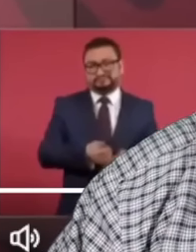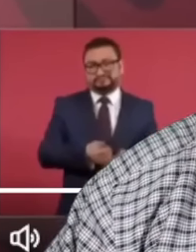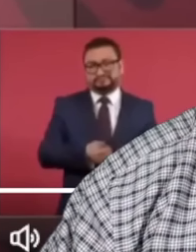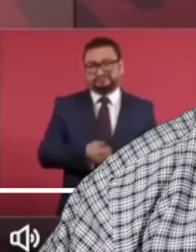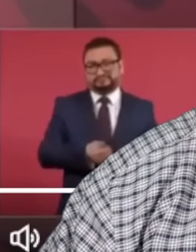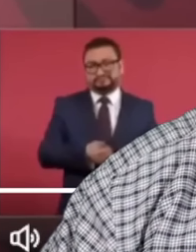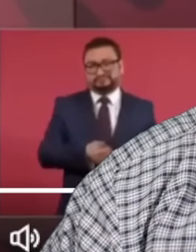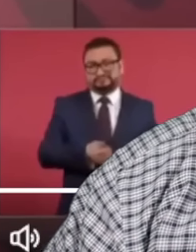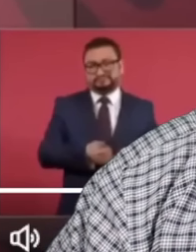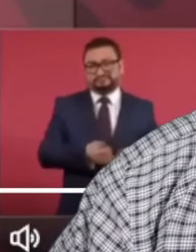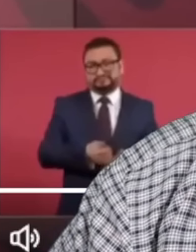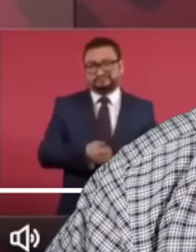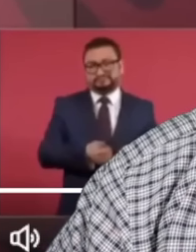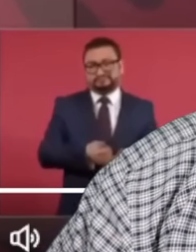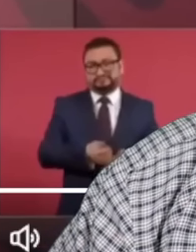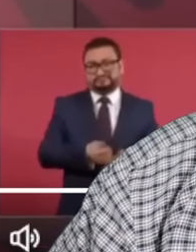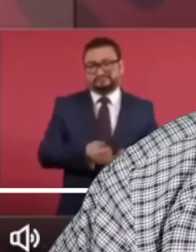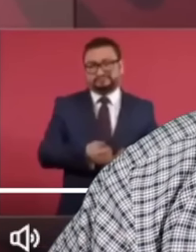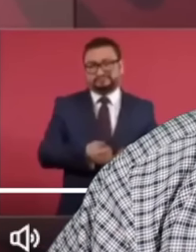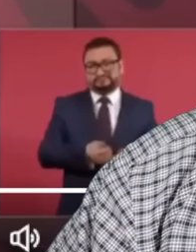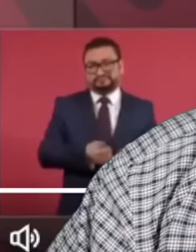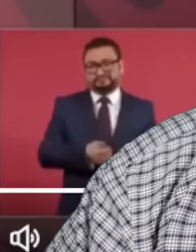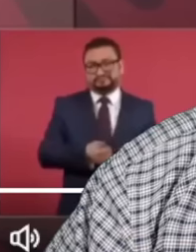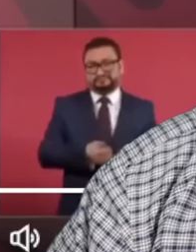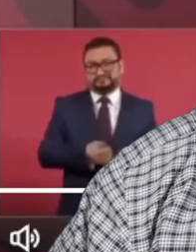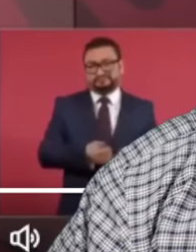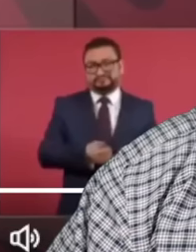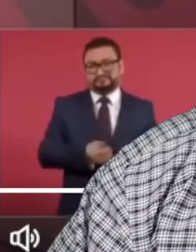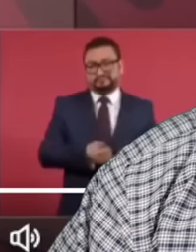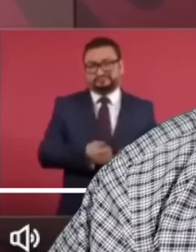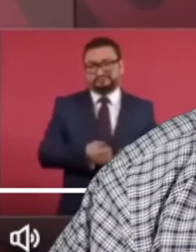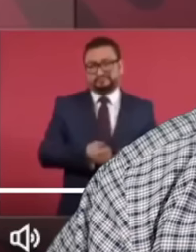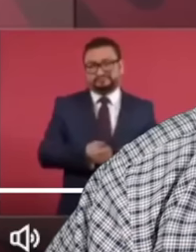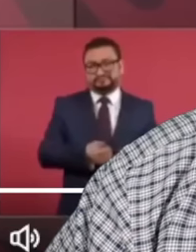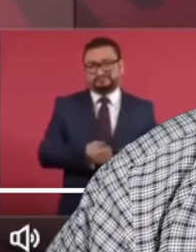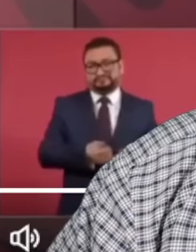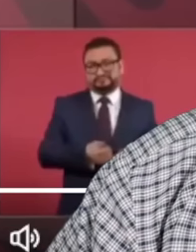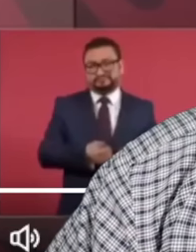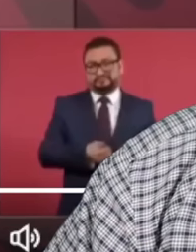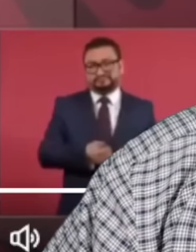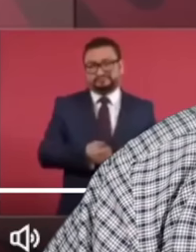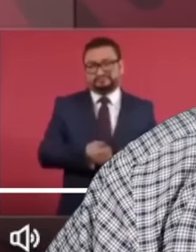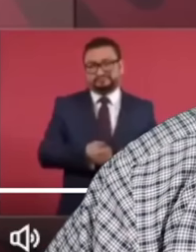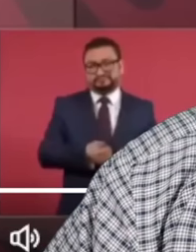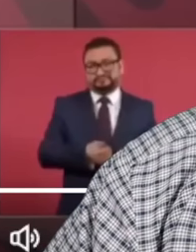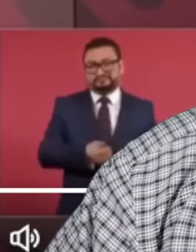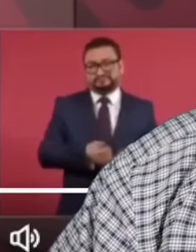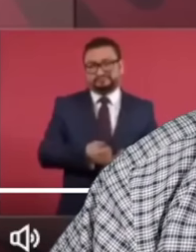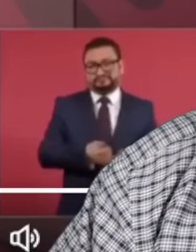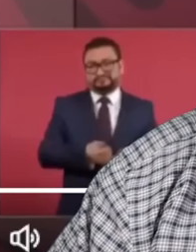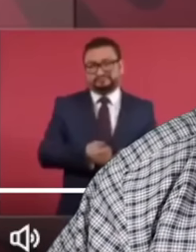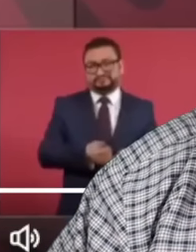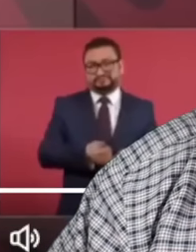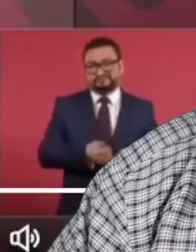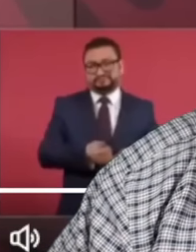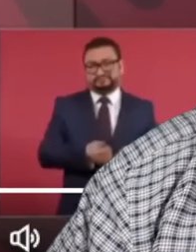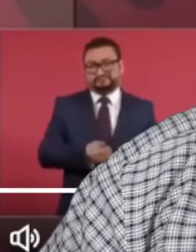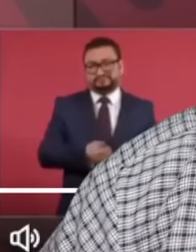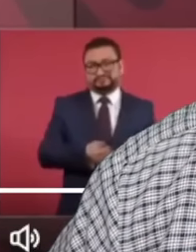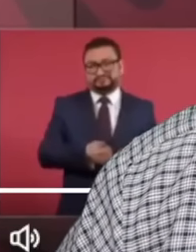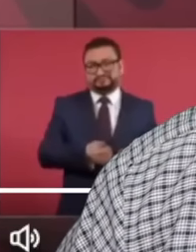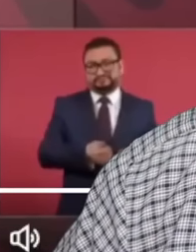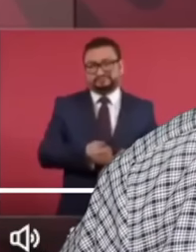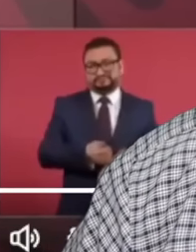Te dejo de pegar eso es lo que quieren Y eso es lo que tristemente Para ellos se están dando cuenta